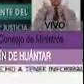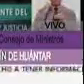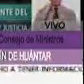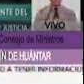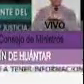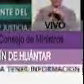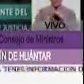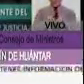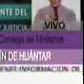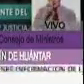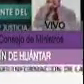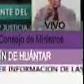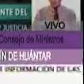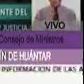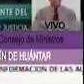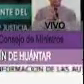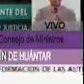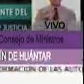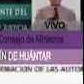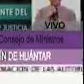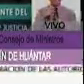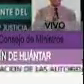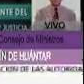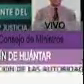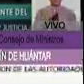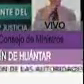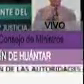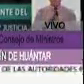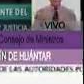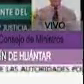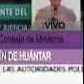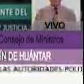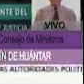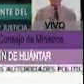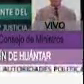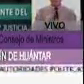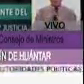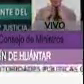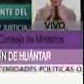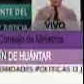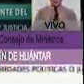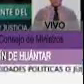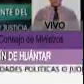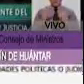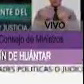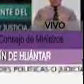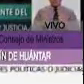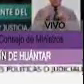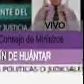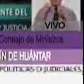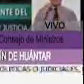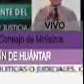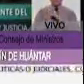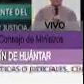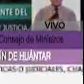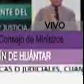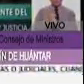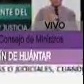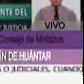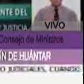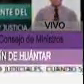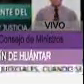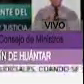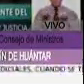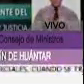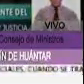instancia interna del país, no sea incoherente con lo que iba a suceder en el fuero internacional.